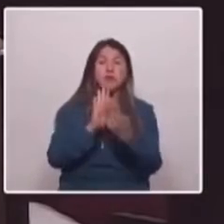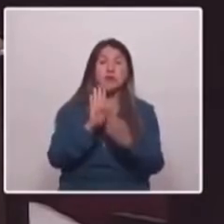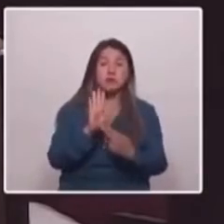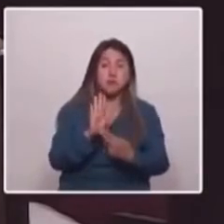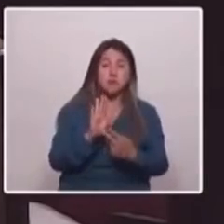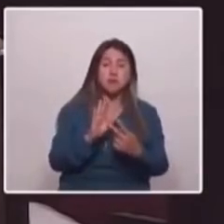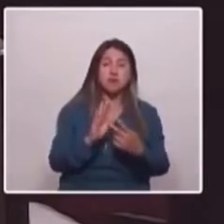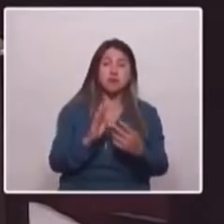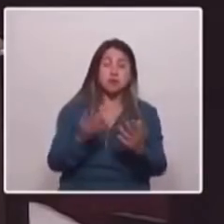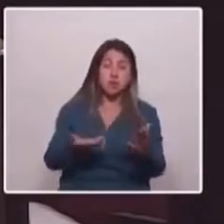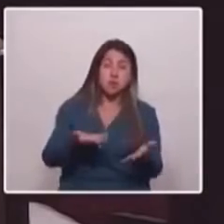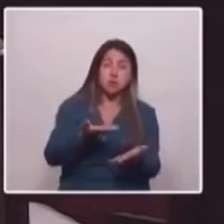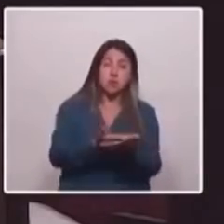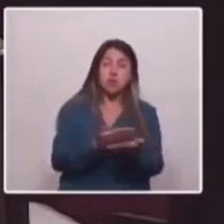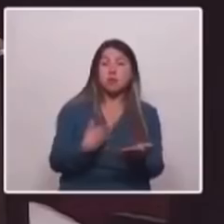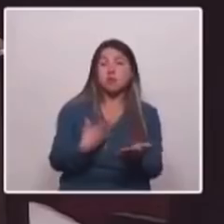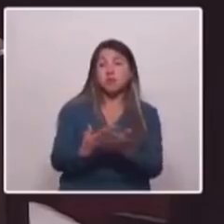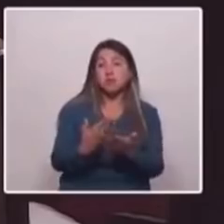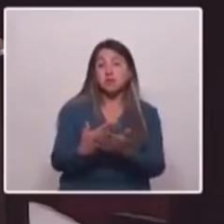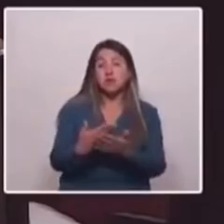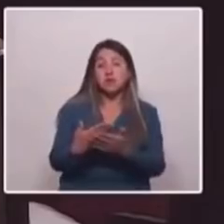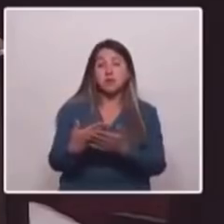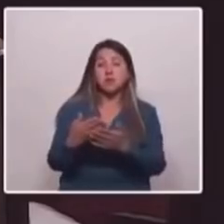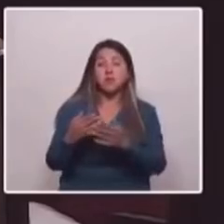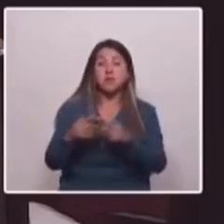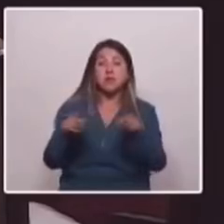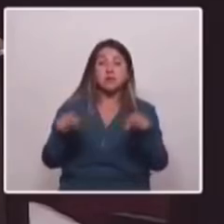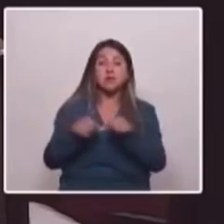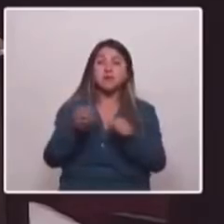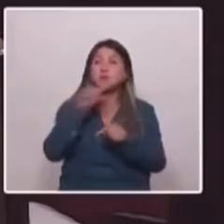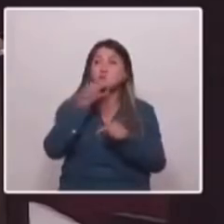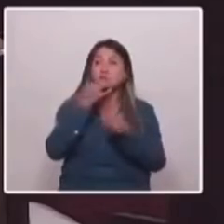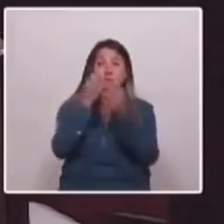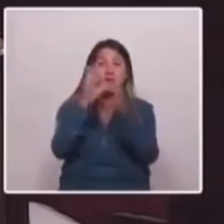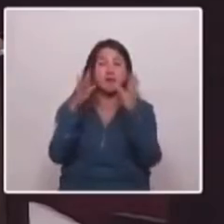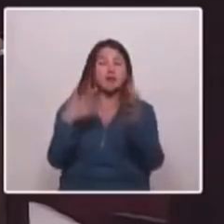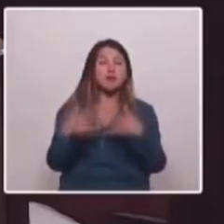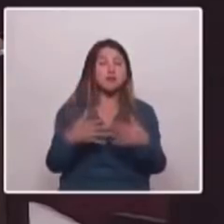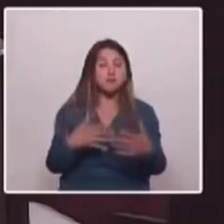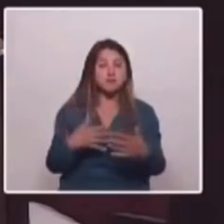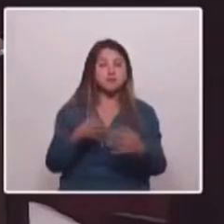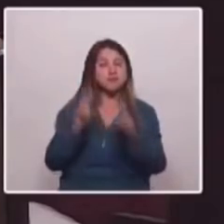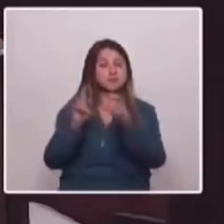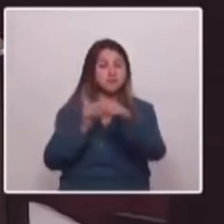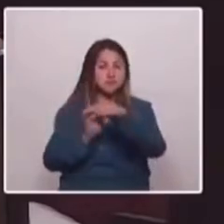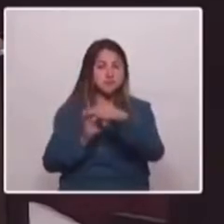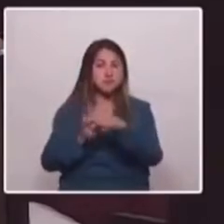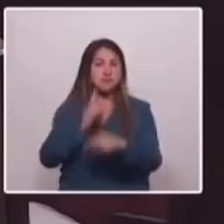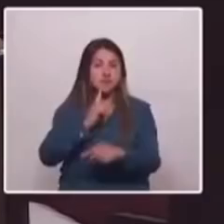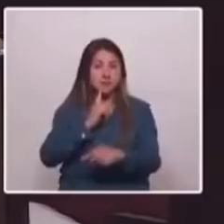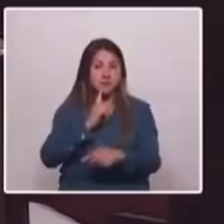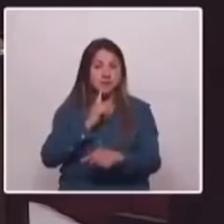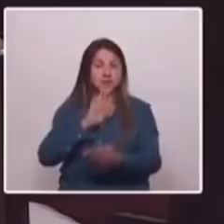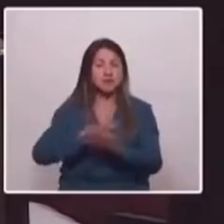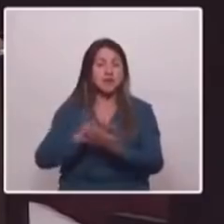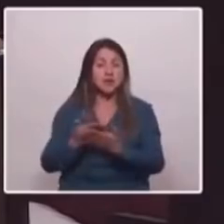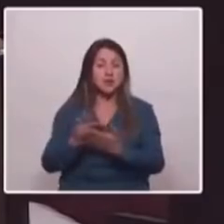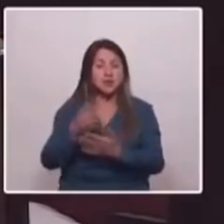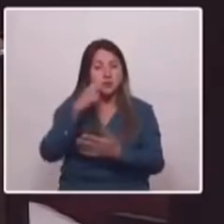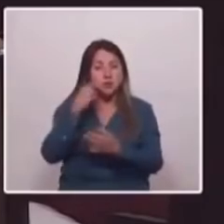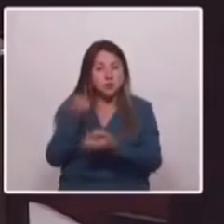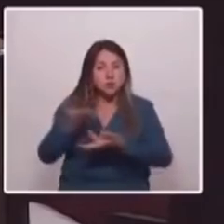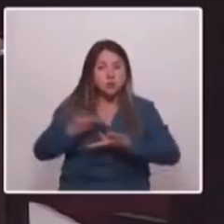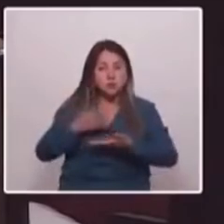se ve un poco el ambiente acá en la convención de que pudo haber descomprimido un poco el hecho de que él se haya pronunciado sobre este